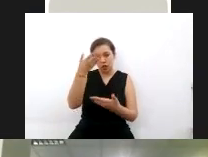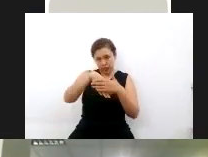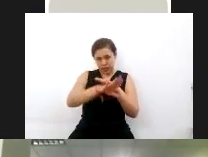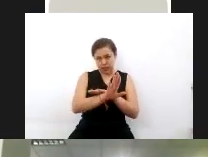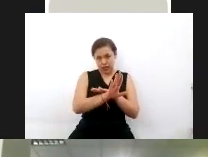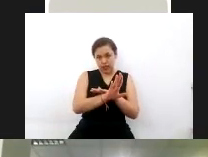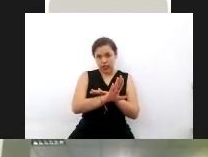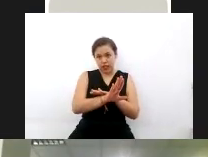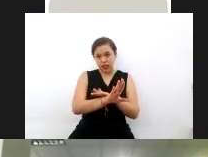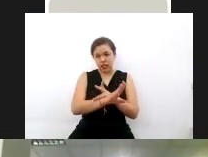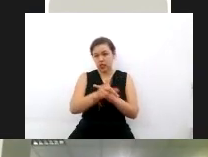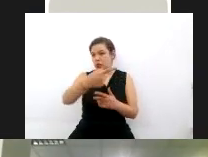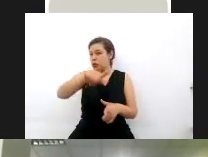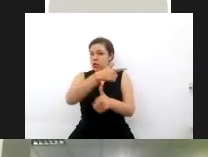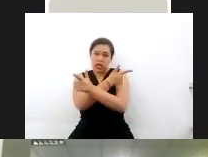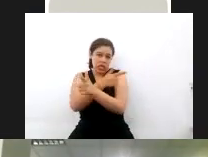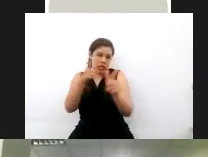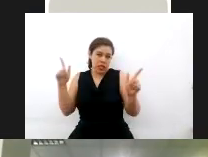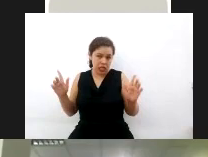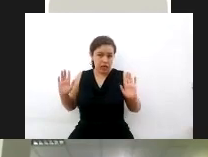a la libertad que ustedes gusten.